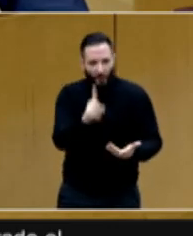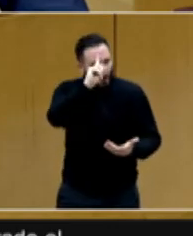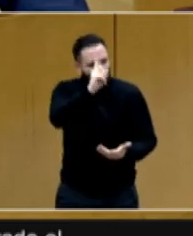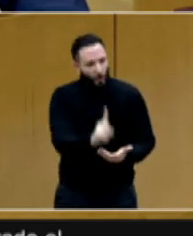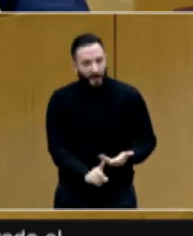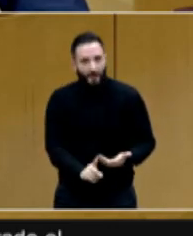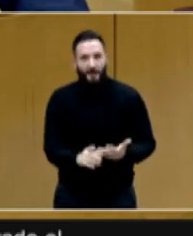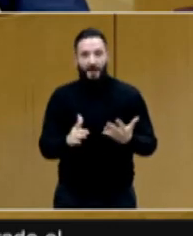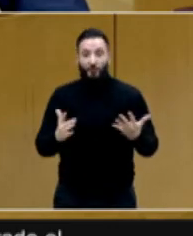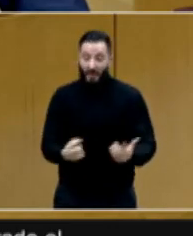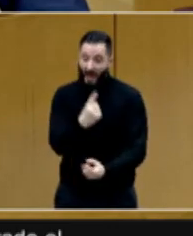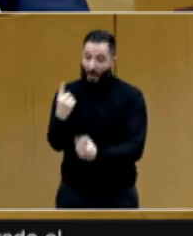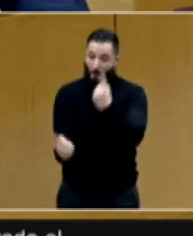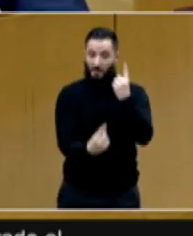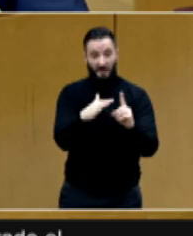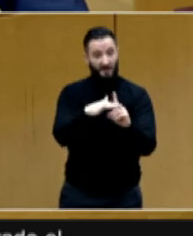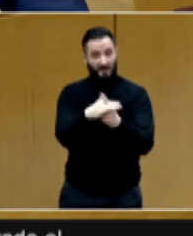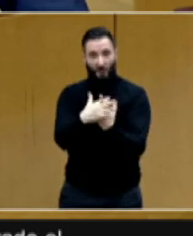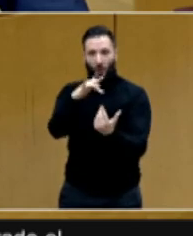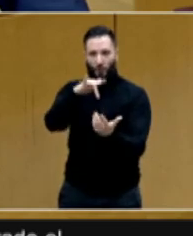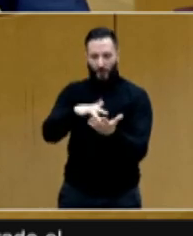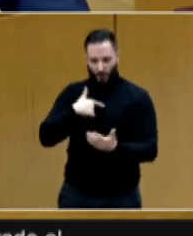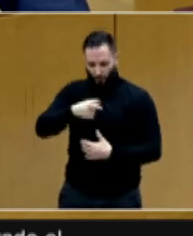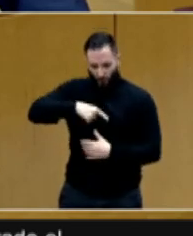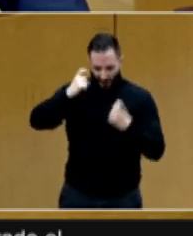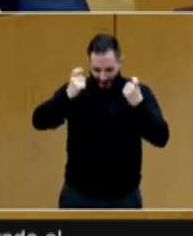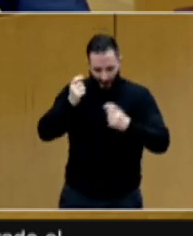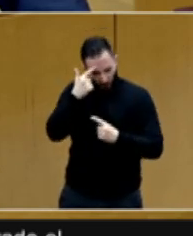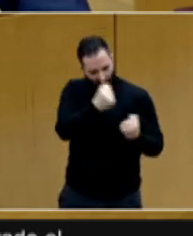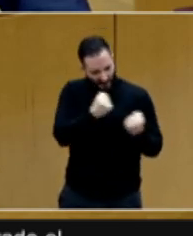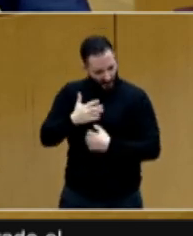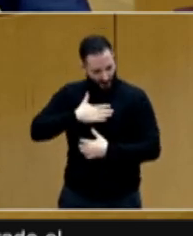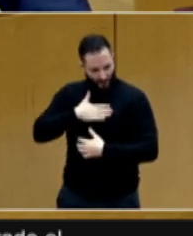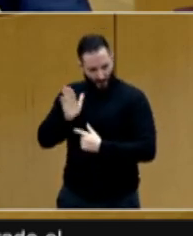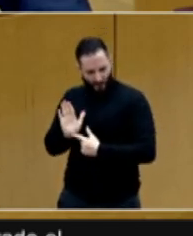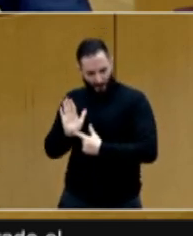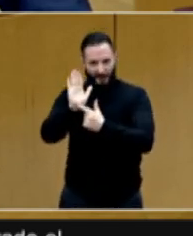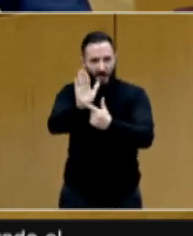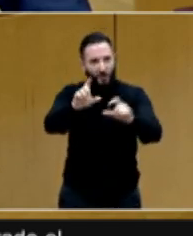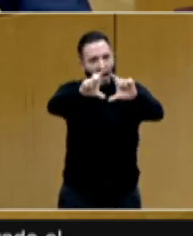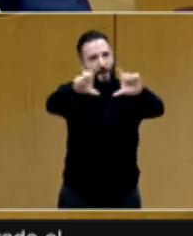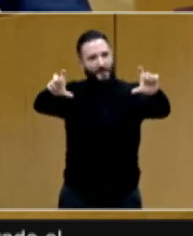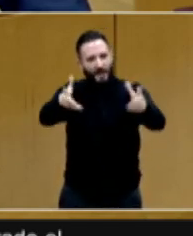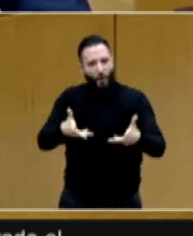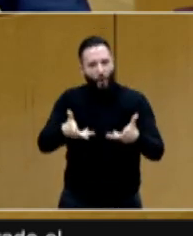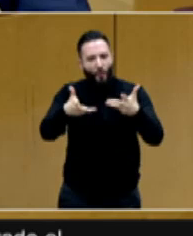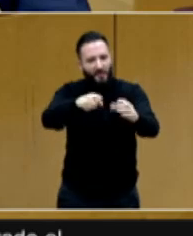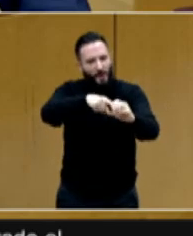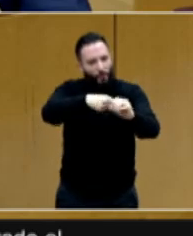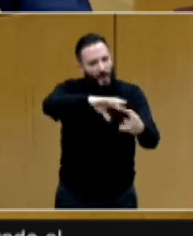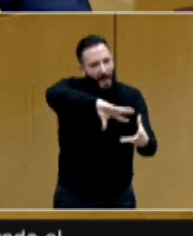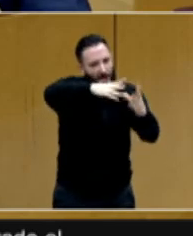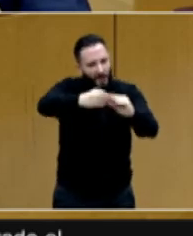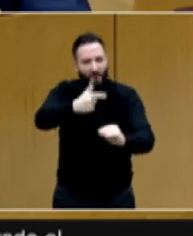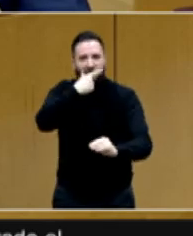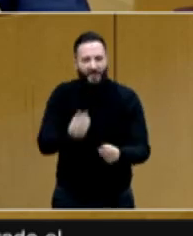en algunas ocasiones nos hemos intentado presentar como entidades que podríamos facilitar esa inmersión laboral y tampoco